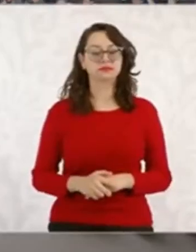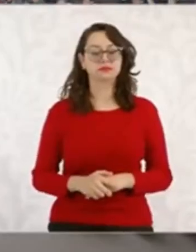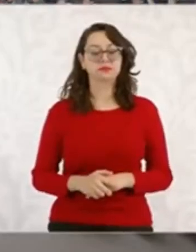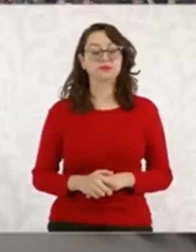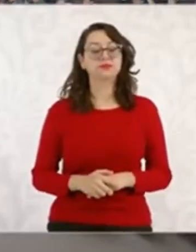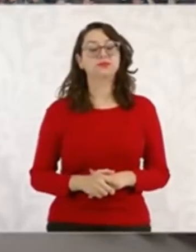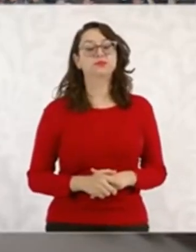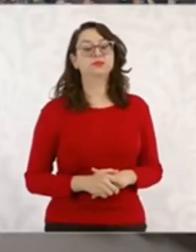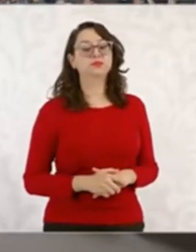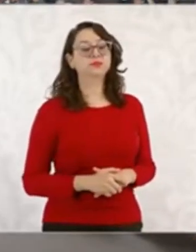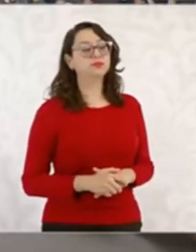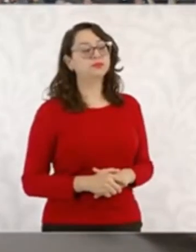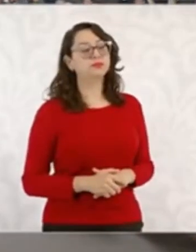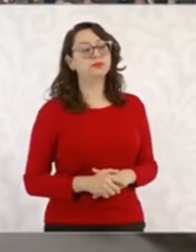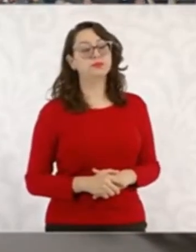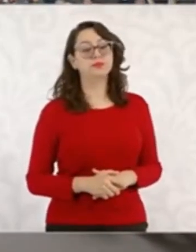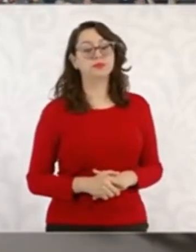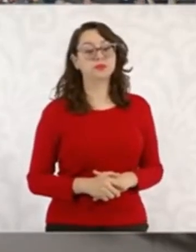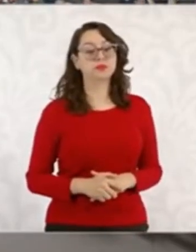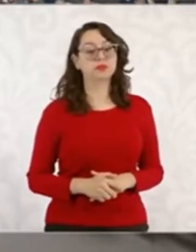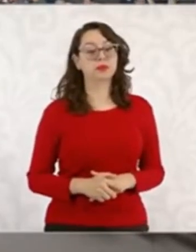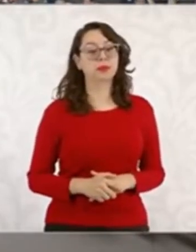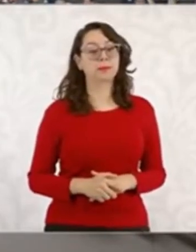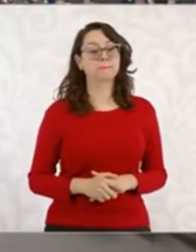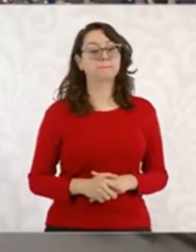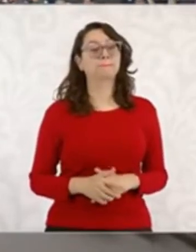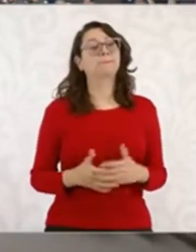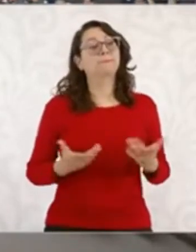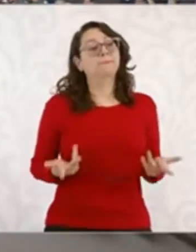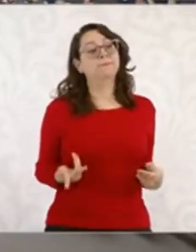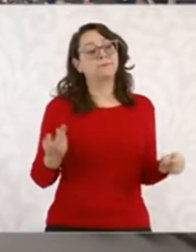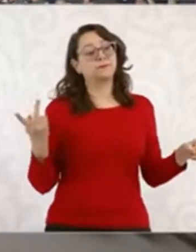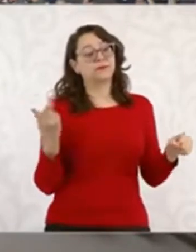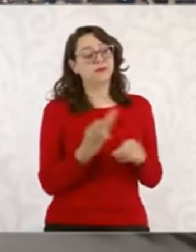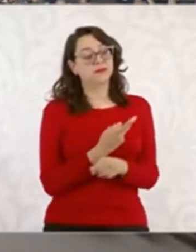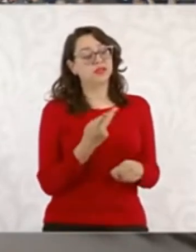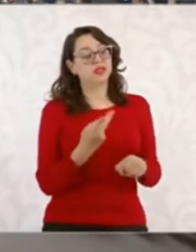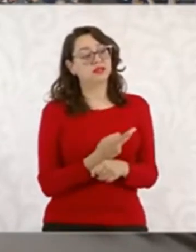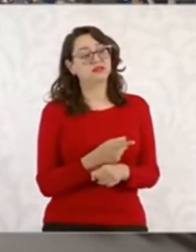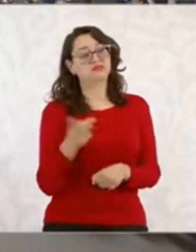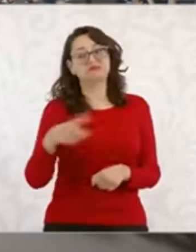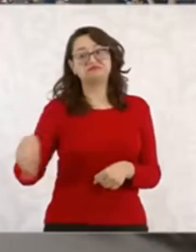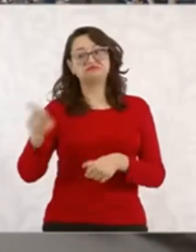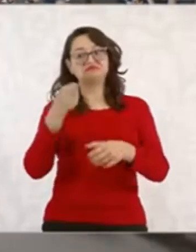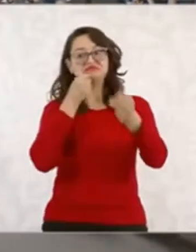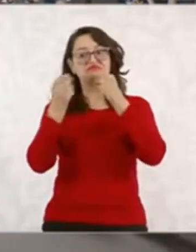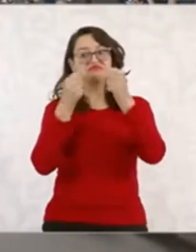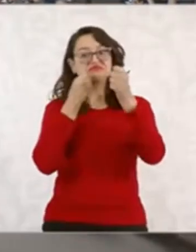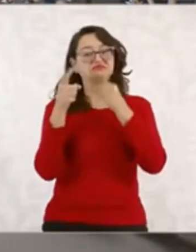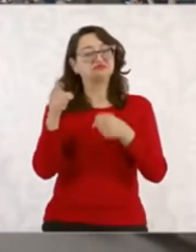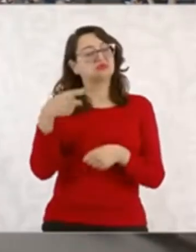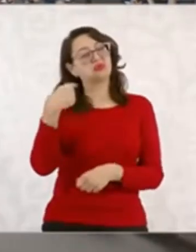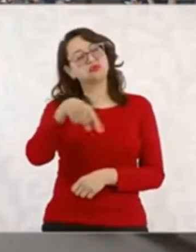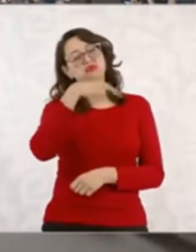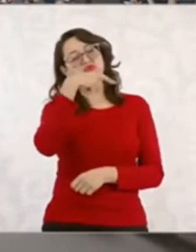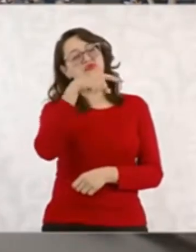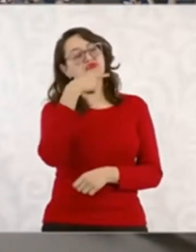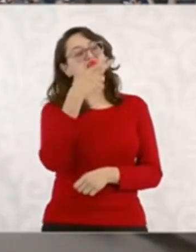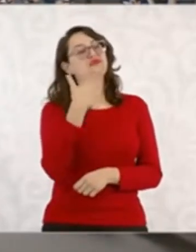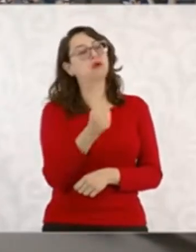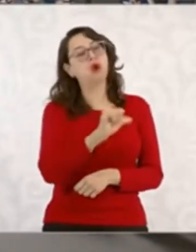Y siguiendo con los nicos, como dice Kapuczynski, que no sirven para este oficio, pues hoy el columnista Sergio